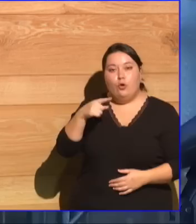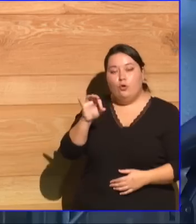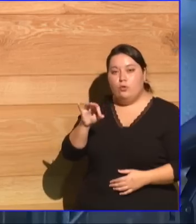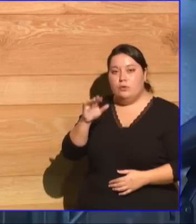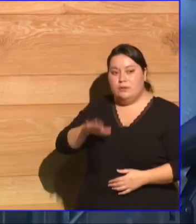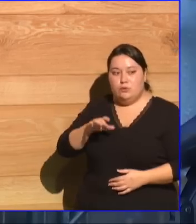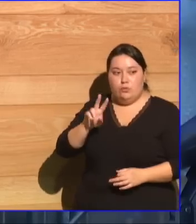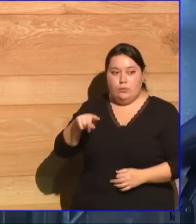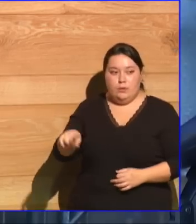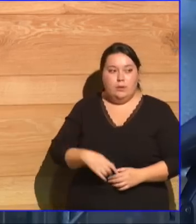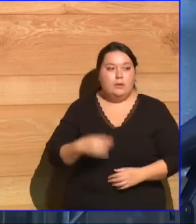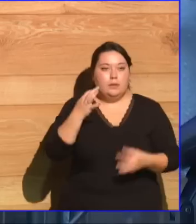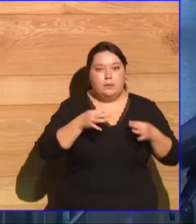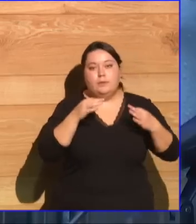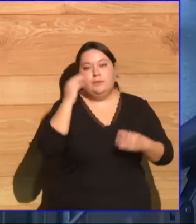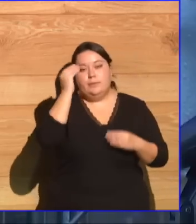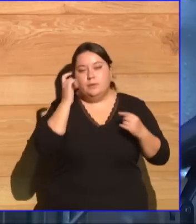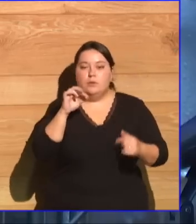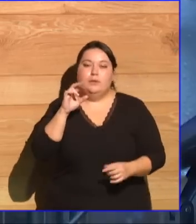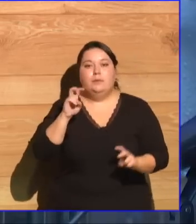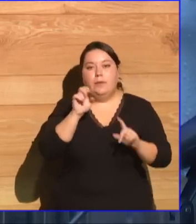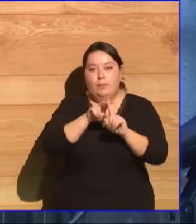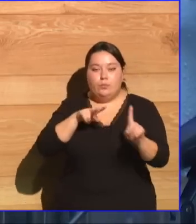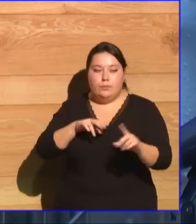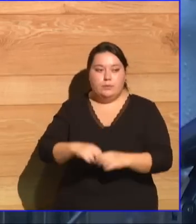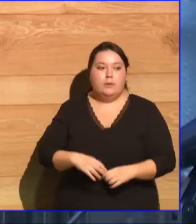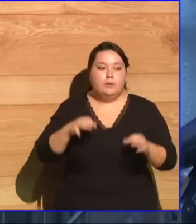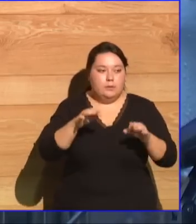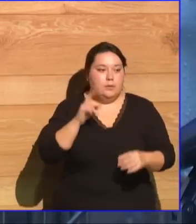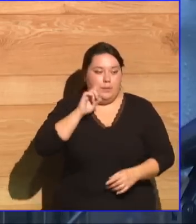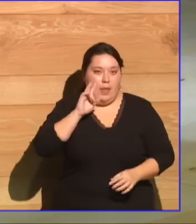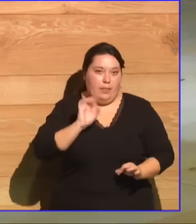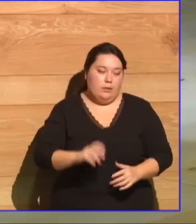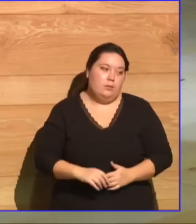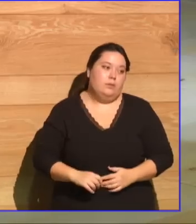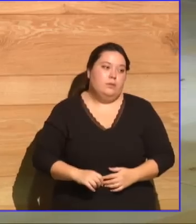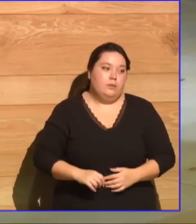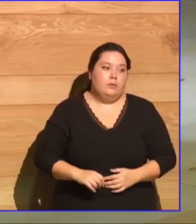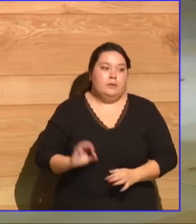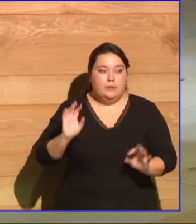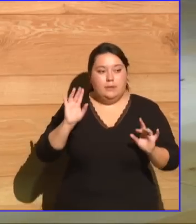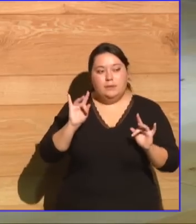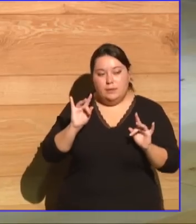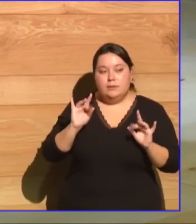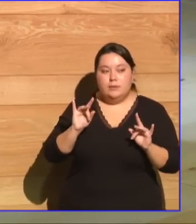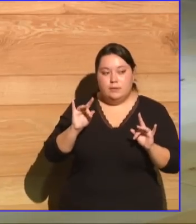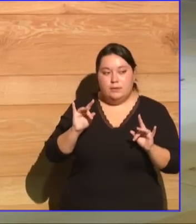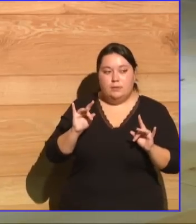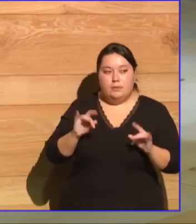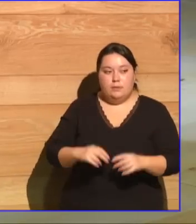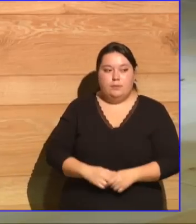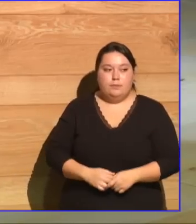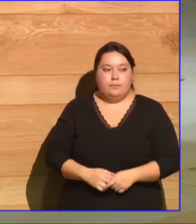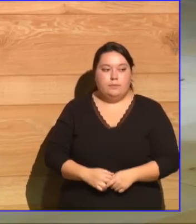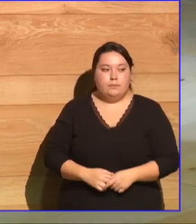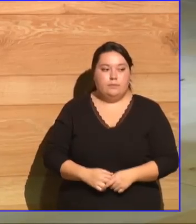además es una persona que siempre ha reflexionado sobre la mirada. Y eso lo tenemos muy claro. Eso es pero, así. Pero, Sí, sí, sí. pero Eso es que de así. verdad Sobre y de